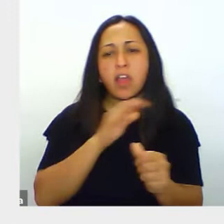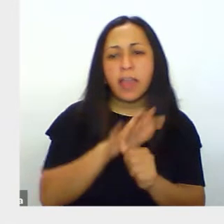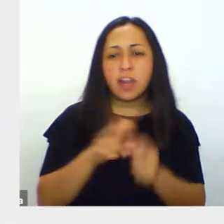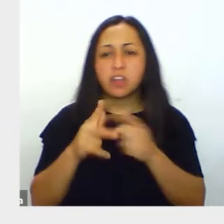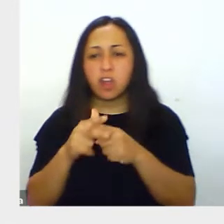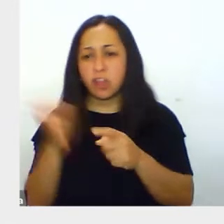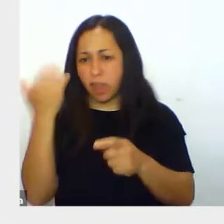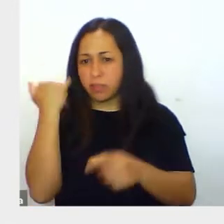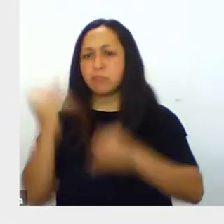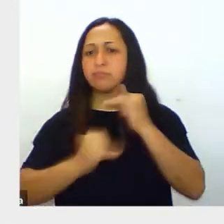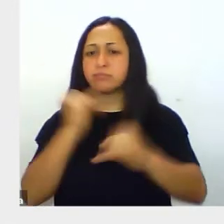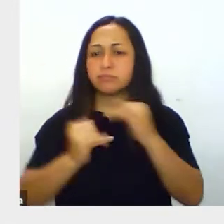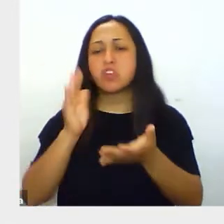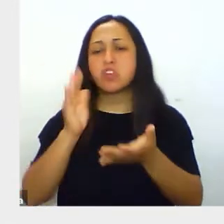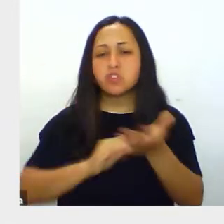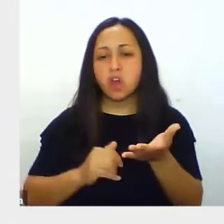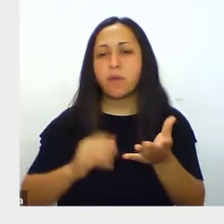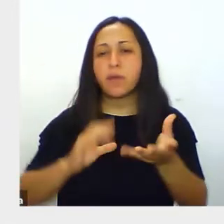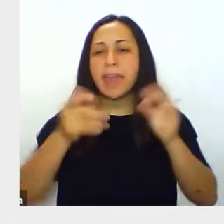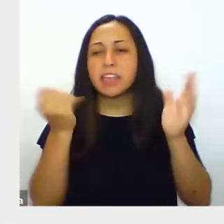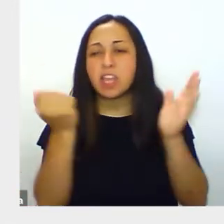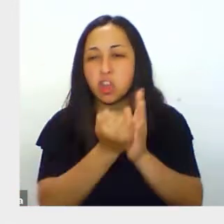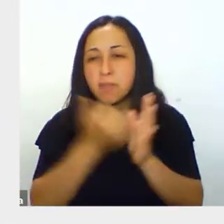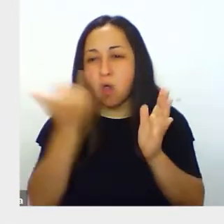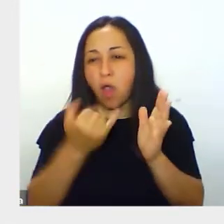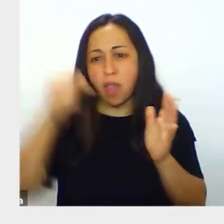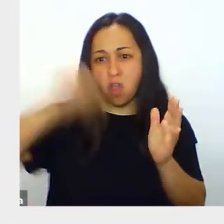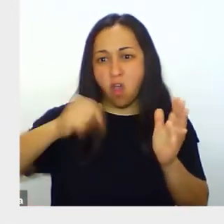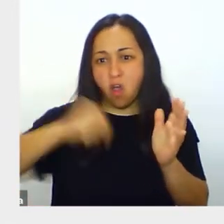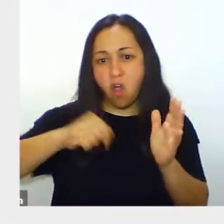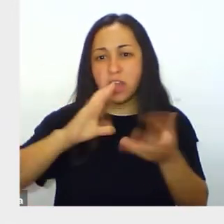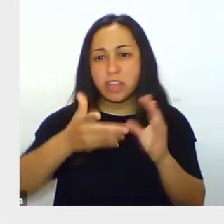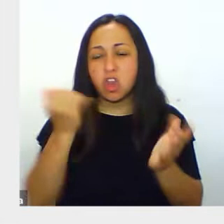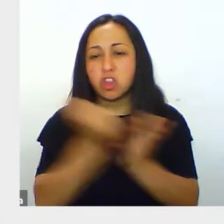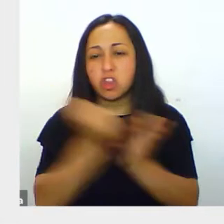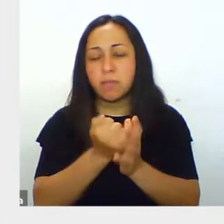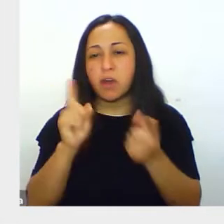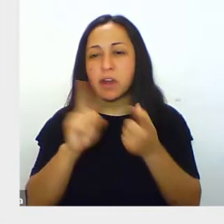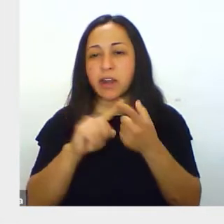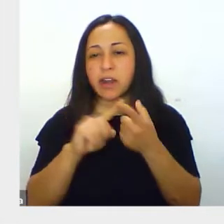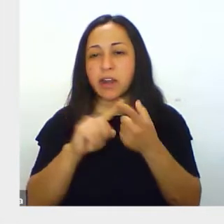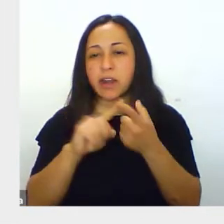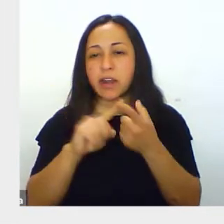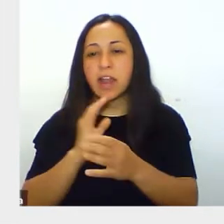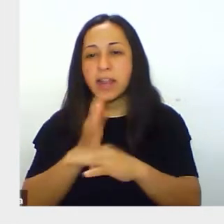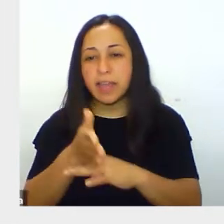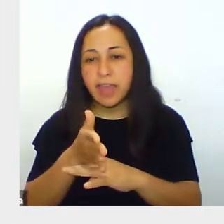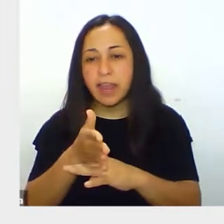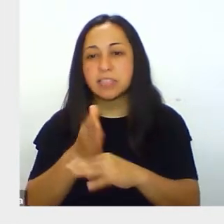hablando acerca de los estereotipos que existen hoy en día con respecto al género y el acceso a la tecnología, y